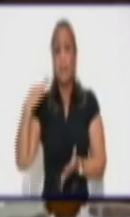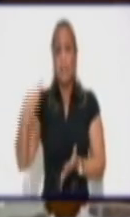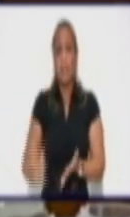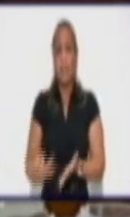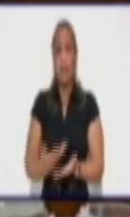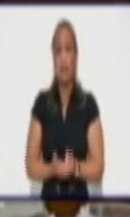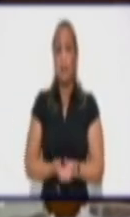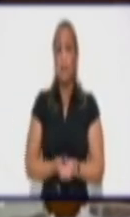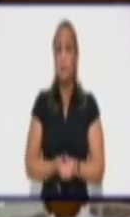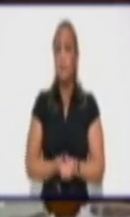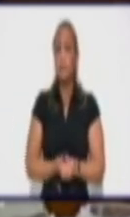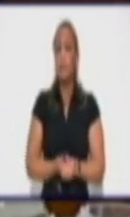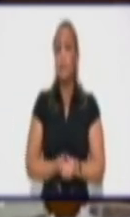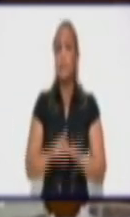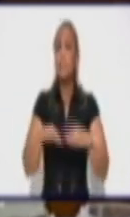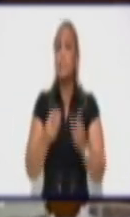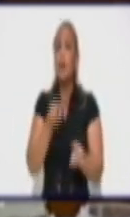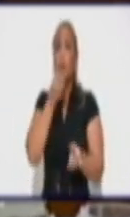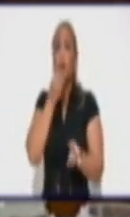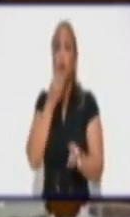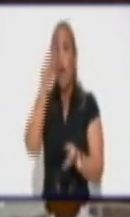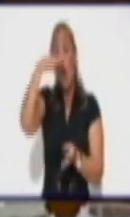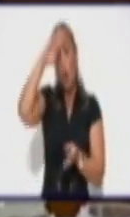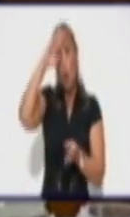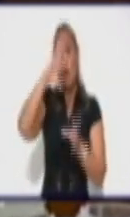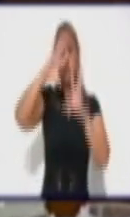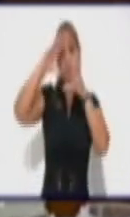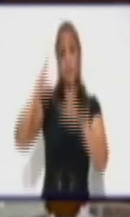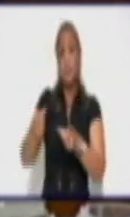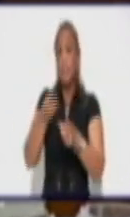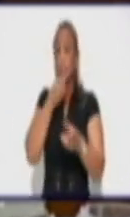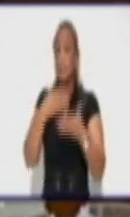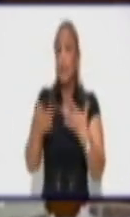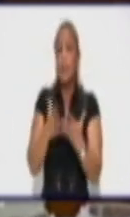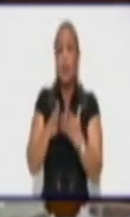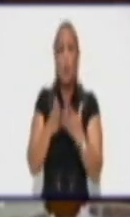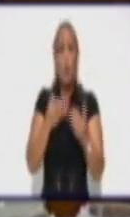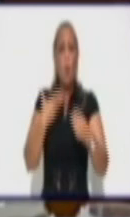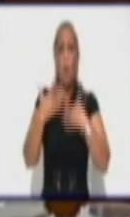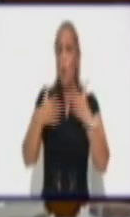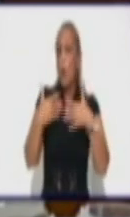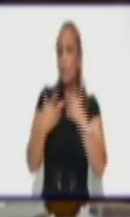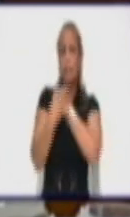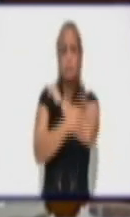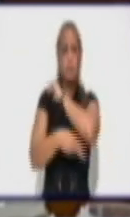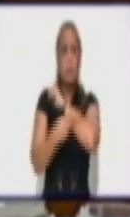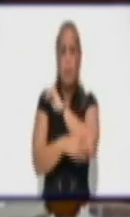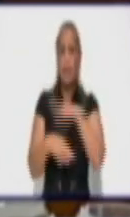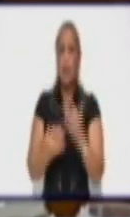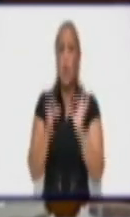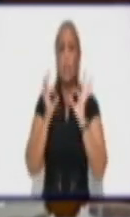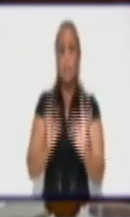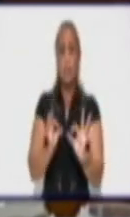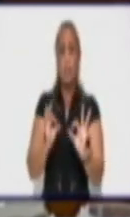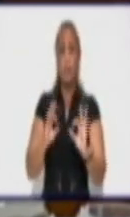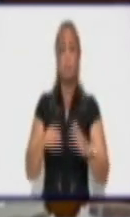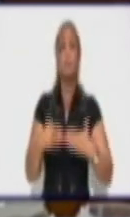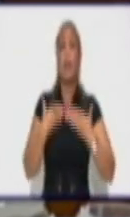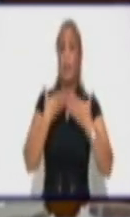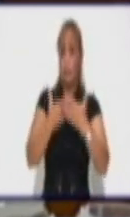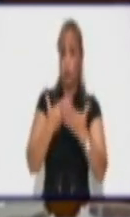puesto a cuba en el mundo al nivel de cualquier país por lo que siempre vamos a demostrar